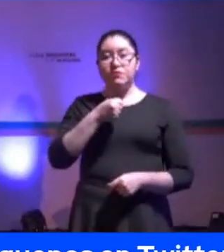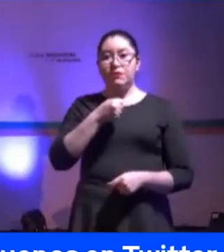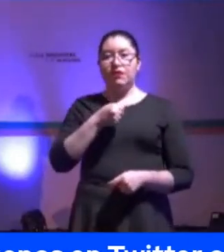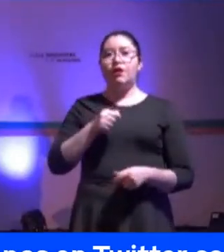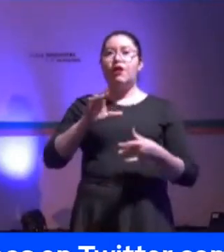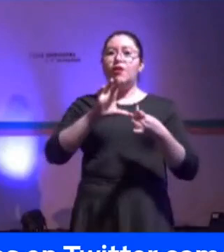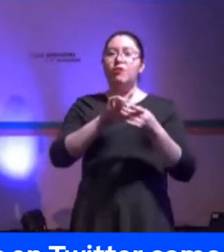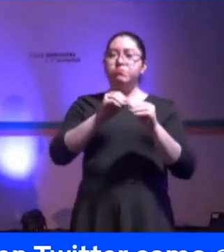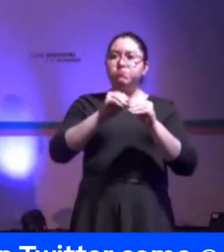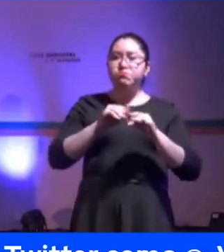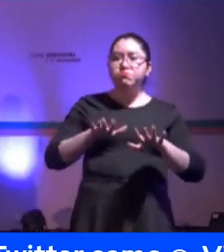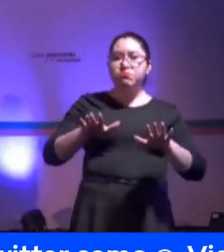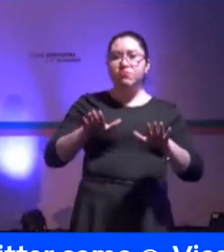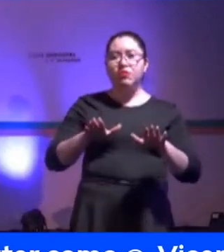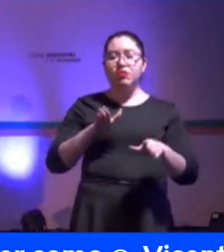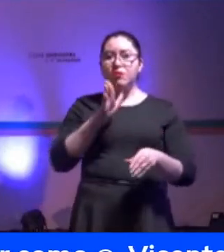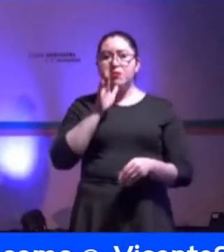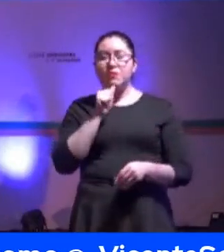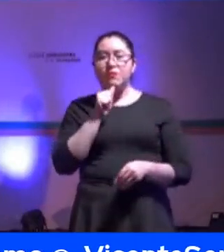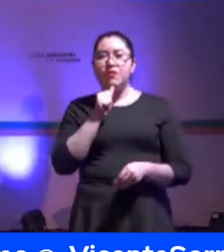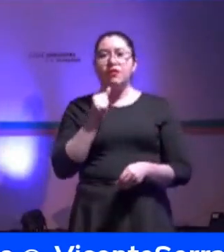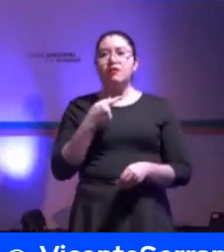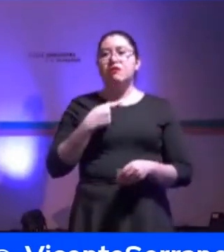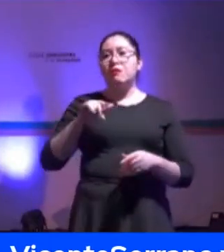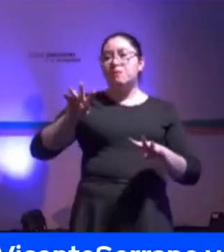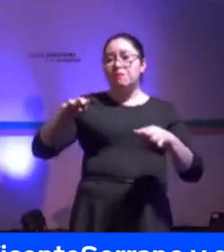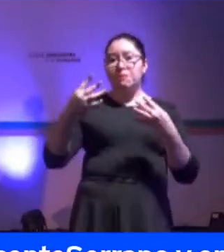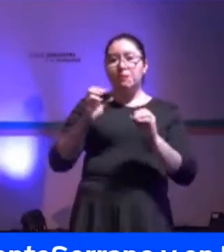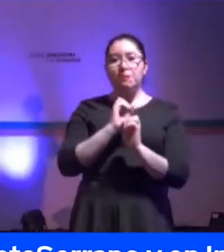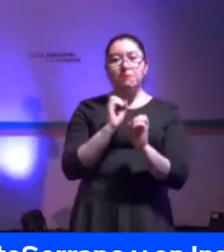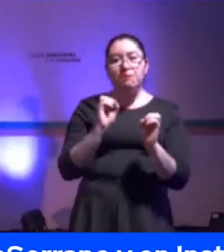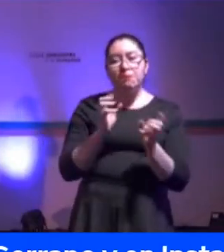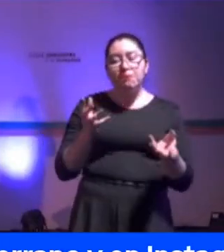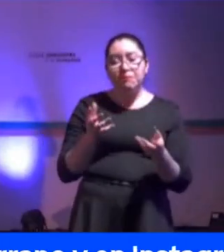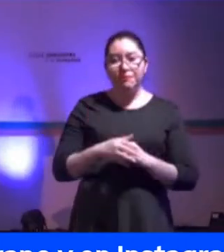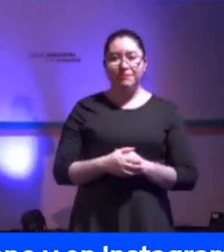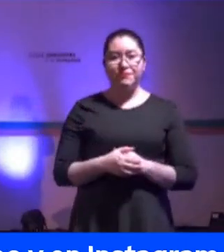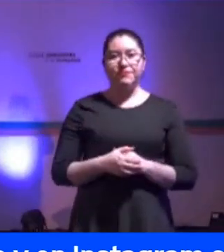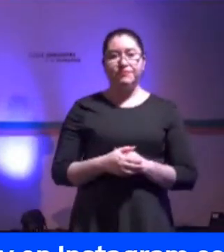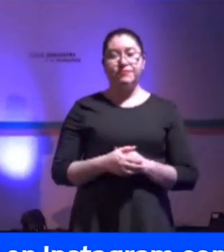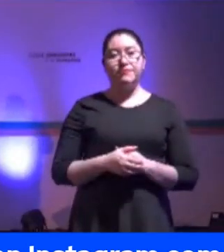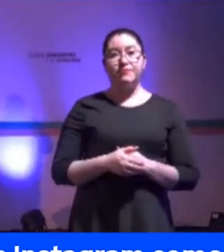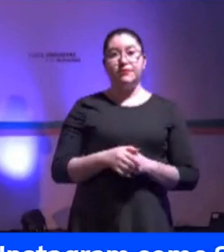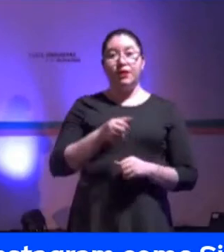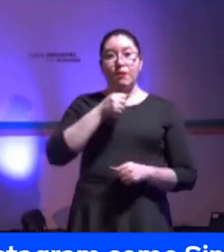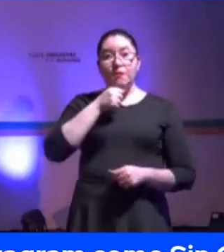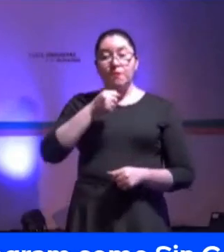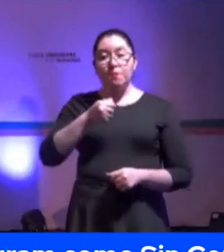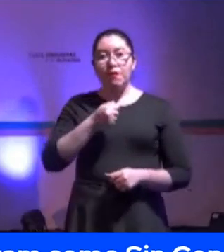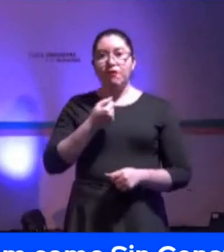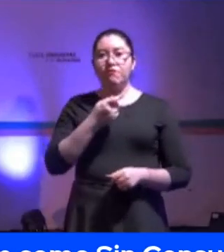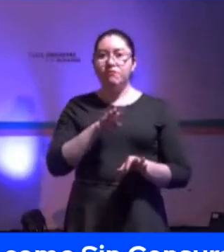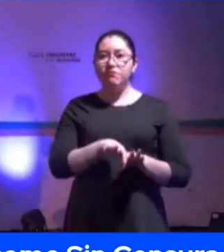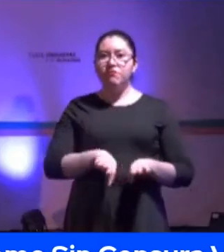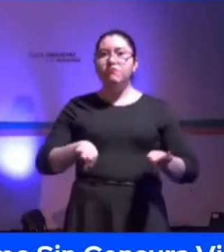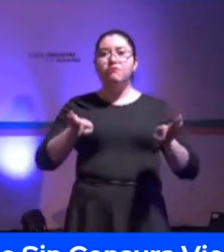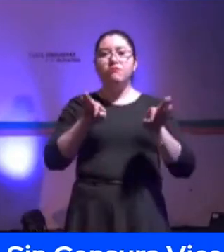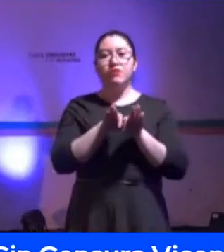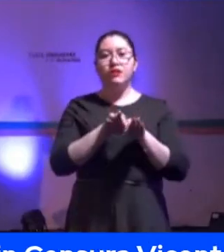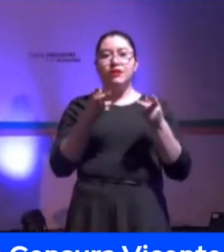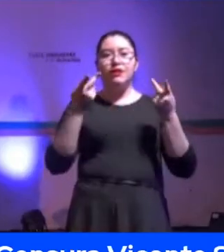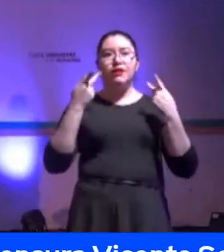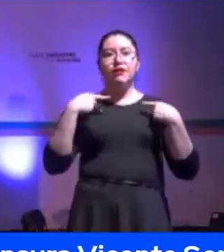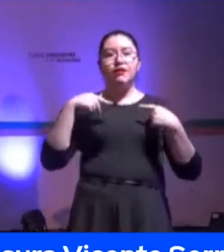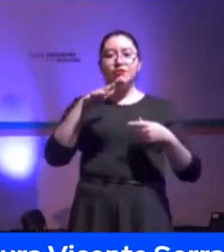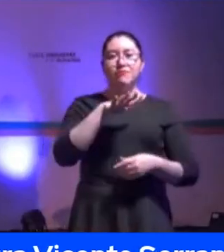no le informa a nadie. Entonces, el periodismo, por tanto, debe de ser para las audiencias.